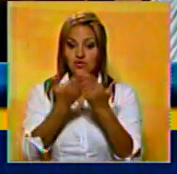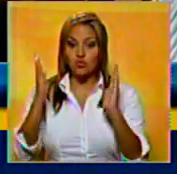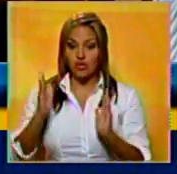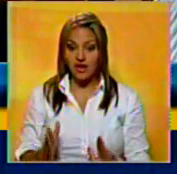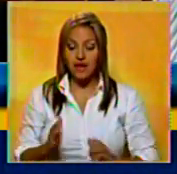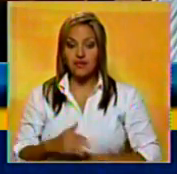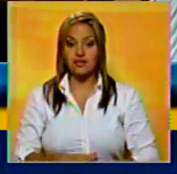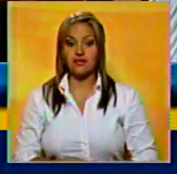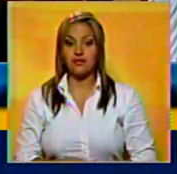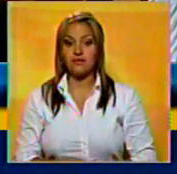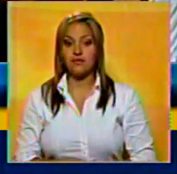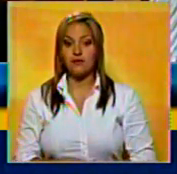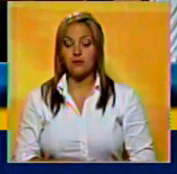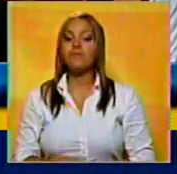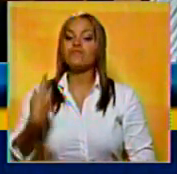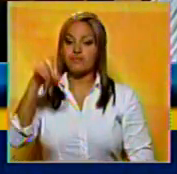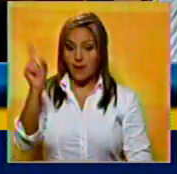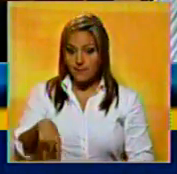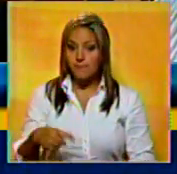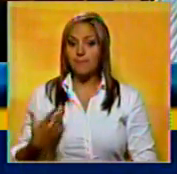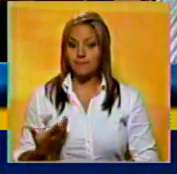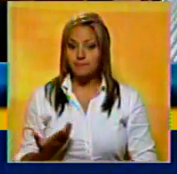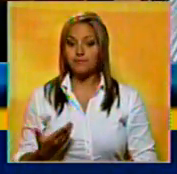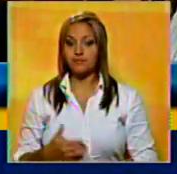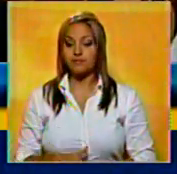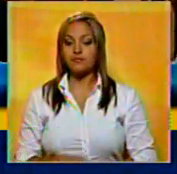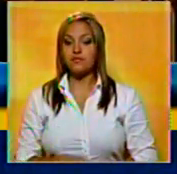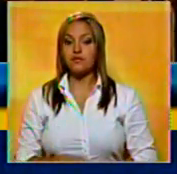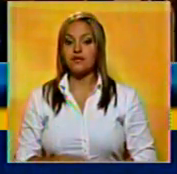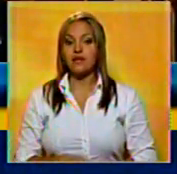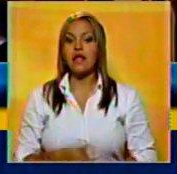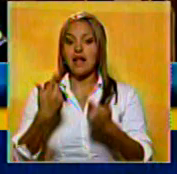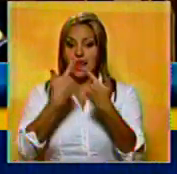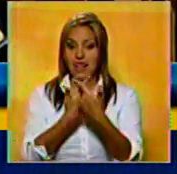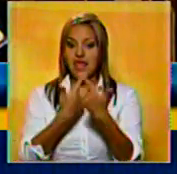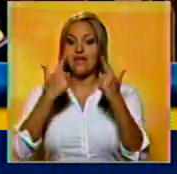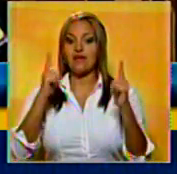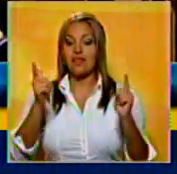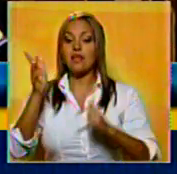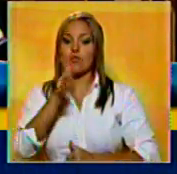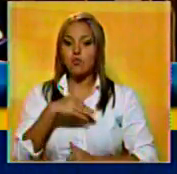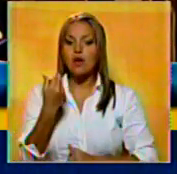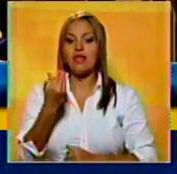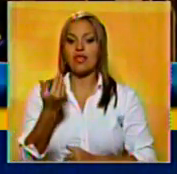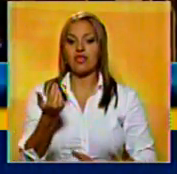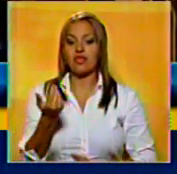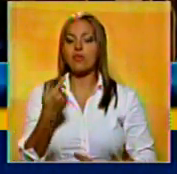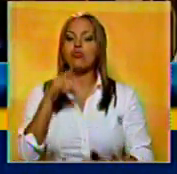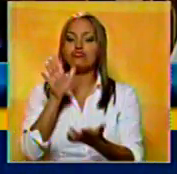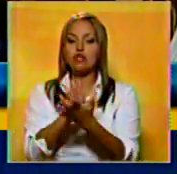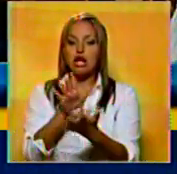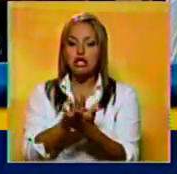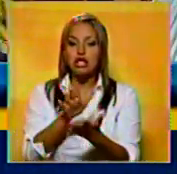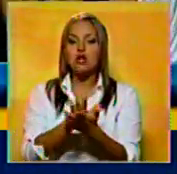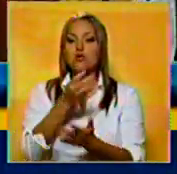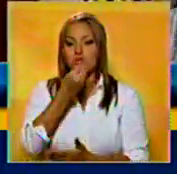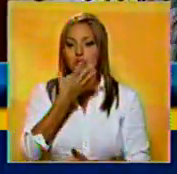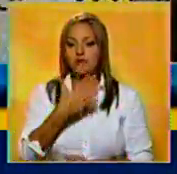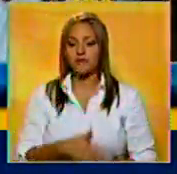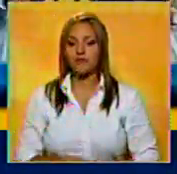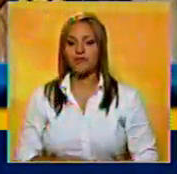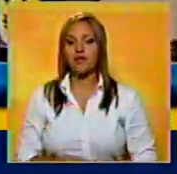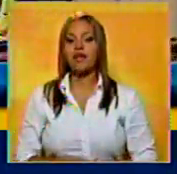estudiantes que también tienen pues la libertad de poder hacerlo de manera pacífica y constructiva.